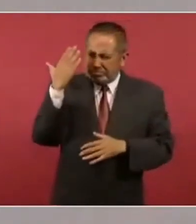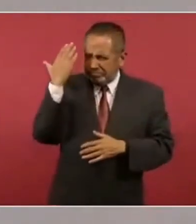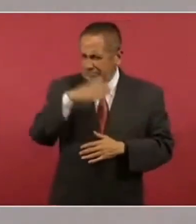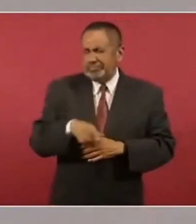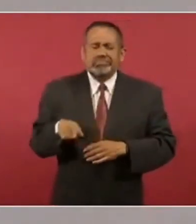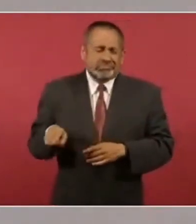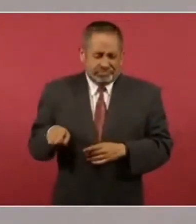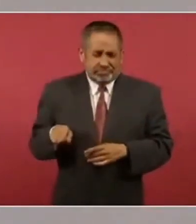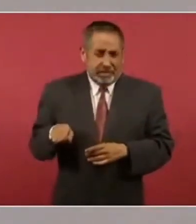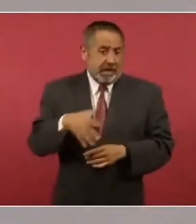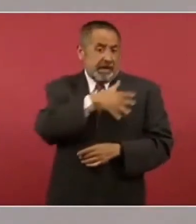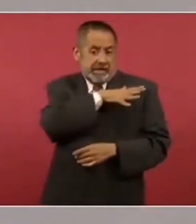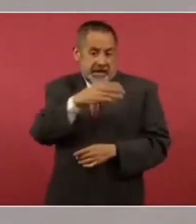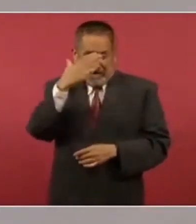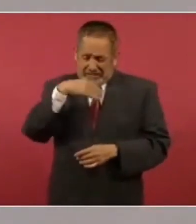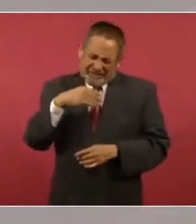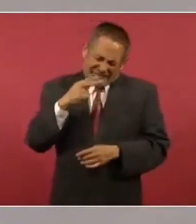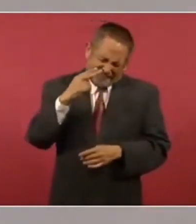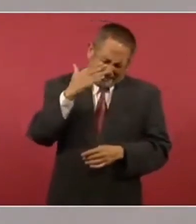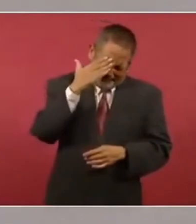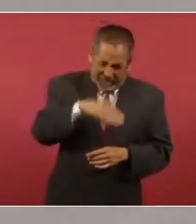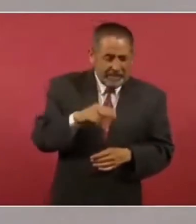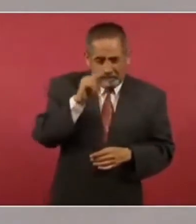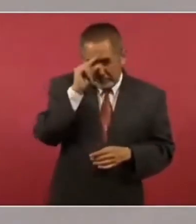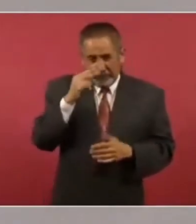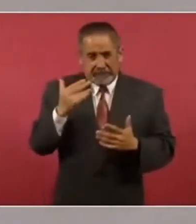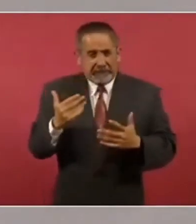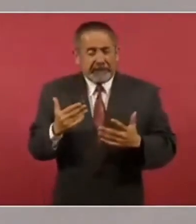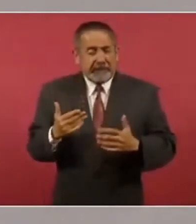Asunto que